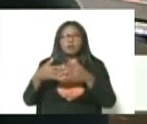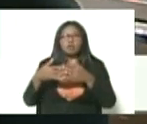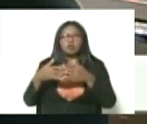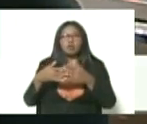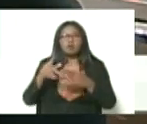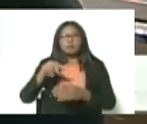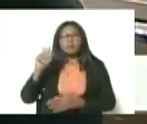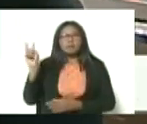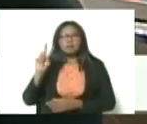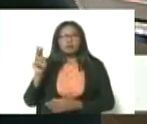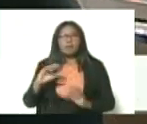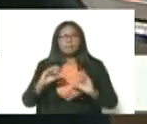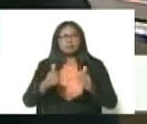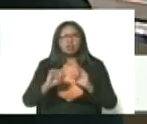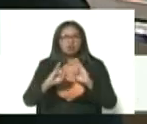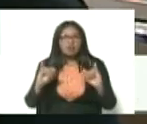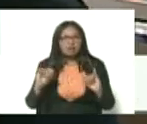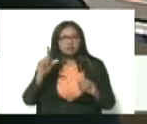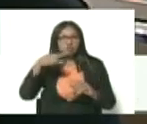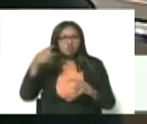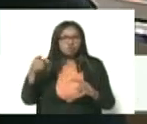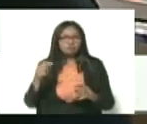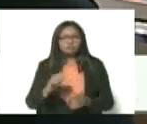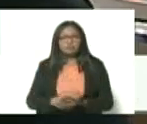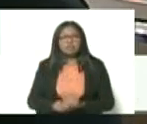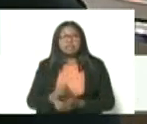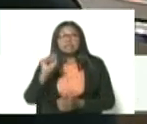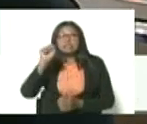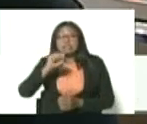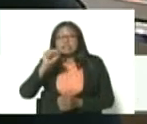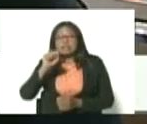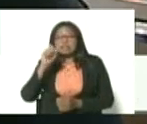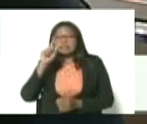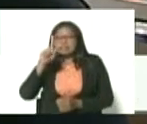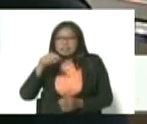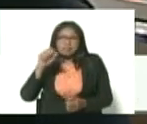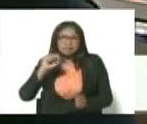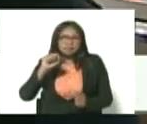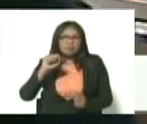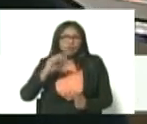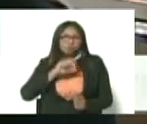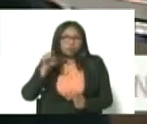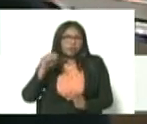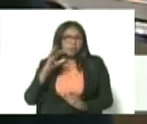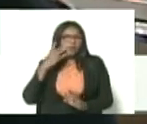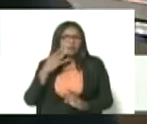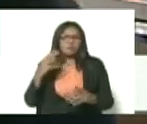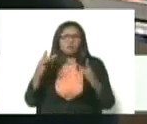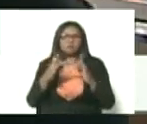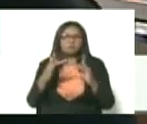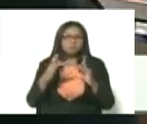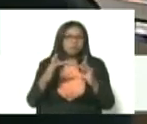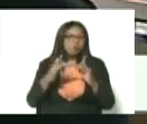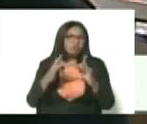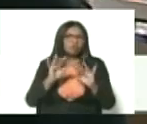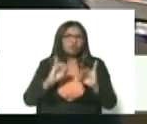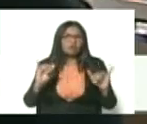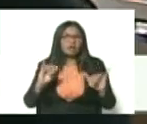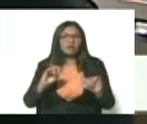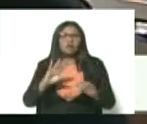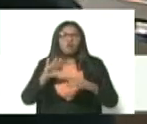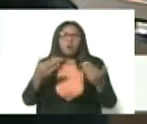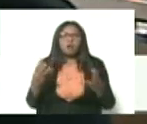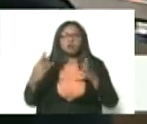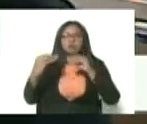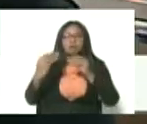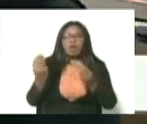de conversación? Y si es así, ¿se ha planteado directamente que levanten las sanciones a cambio, tal vez del